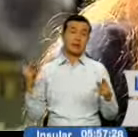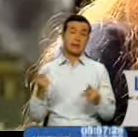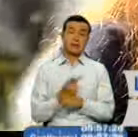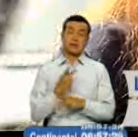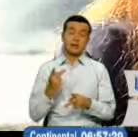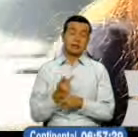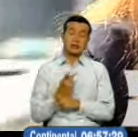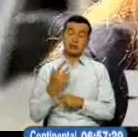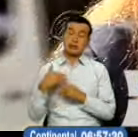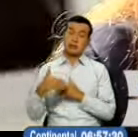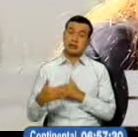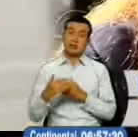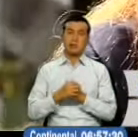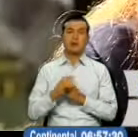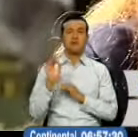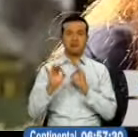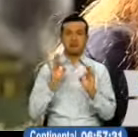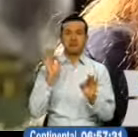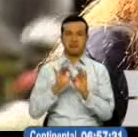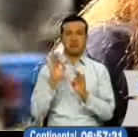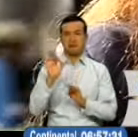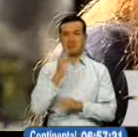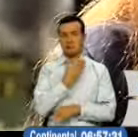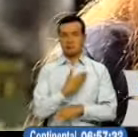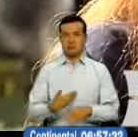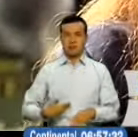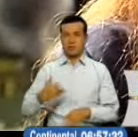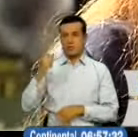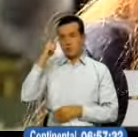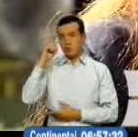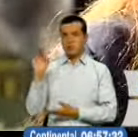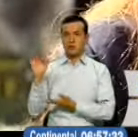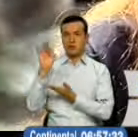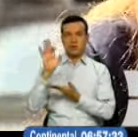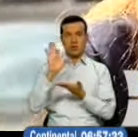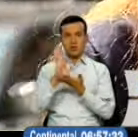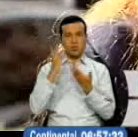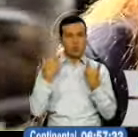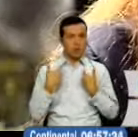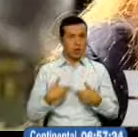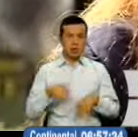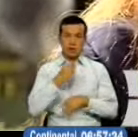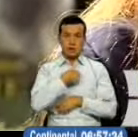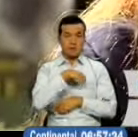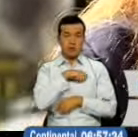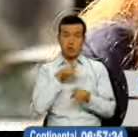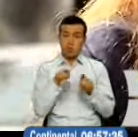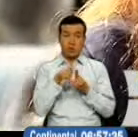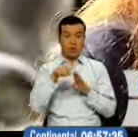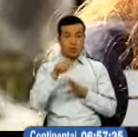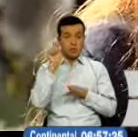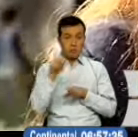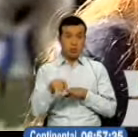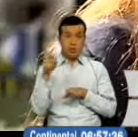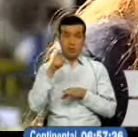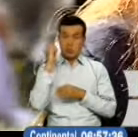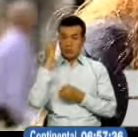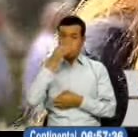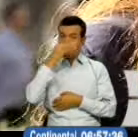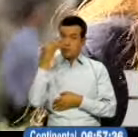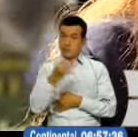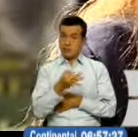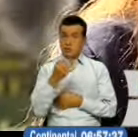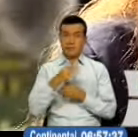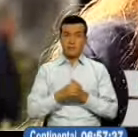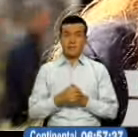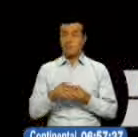Me parece perfecto que un presidente del gobierno vaya a declarar como cualquier español cuando se pone delante un juez y tiene que declarar y decir la verdad.